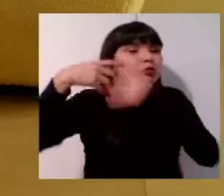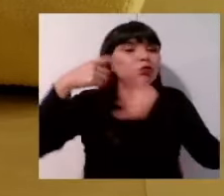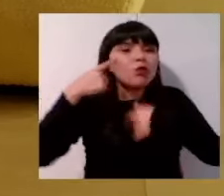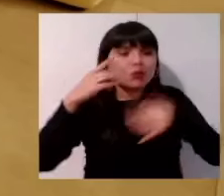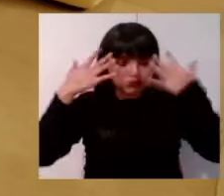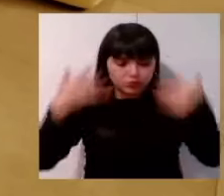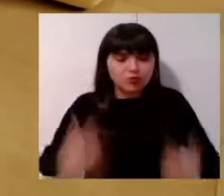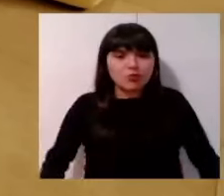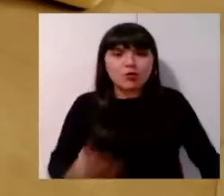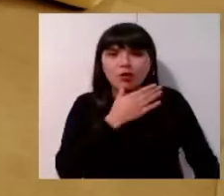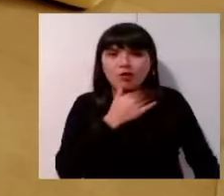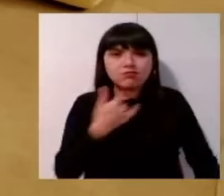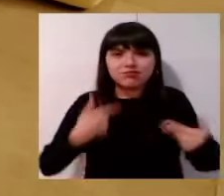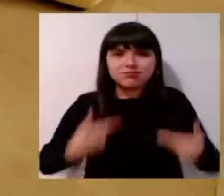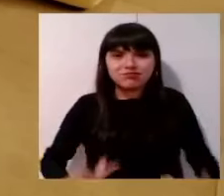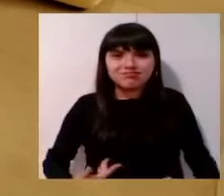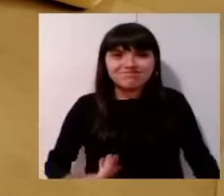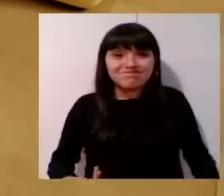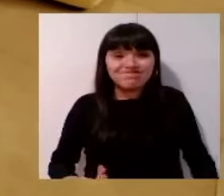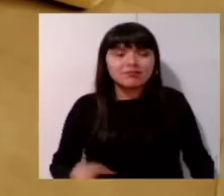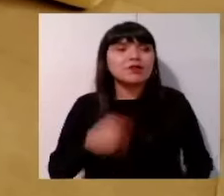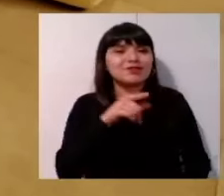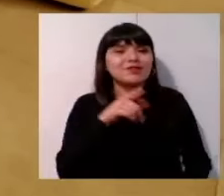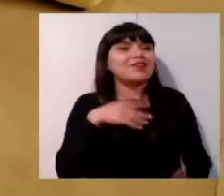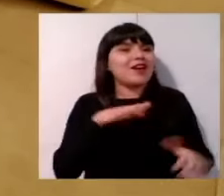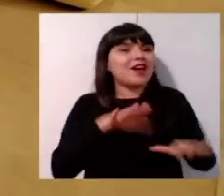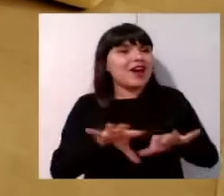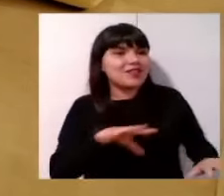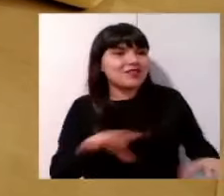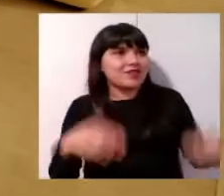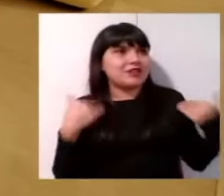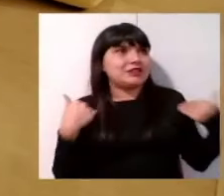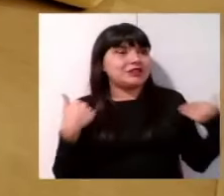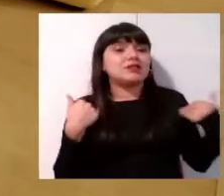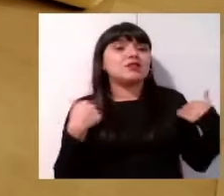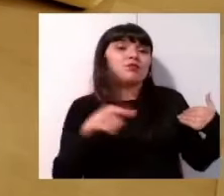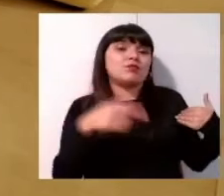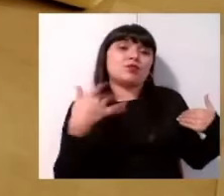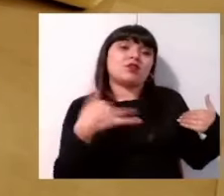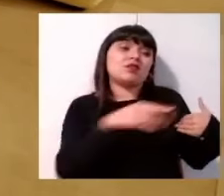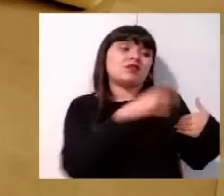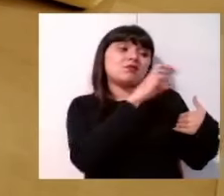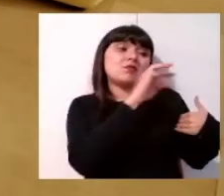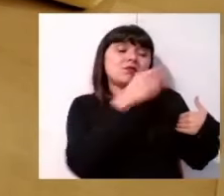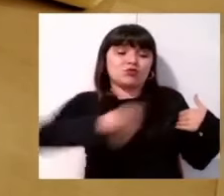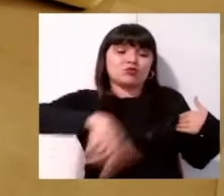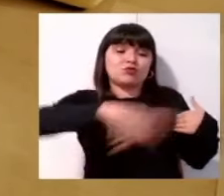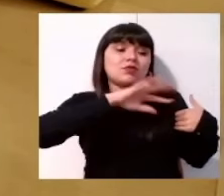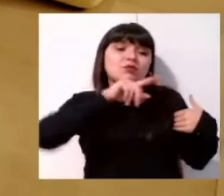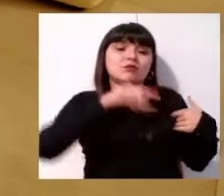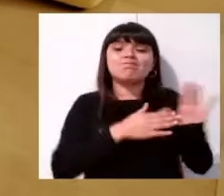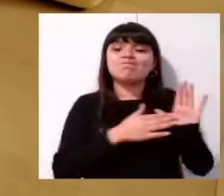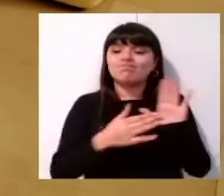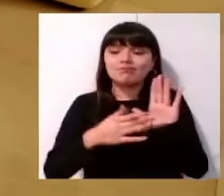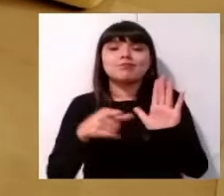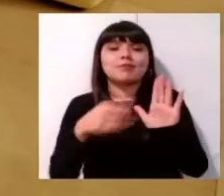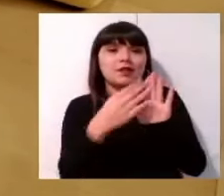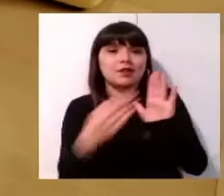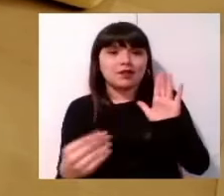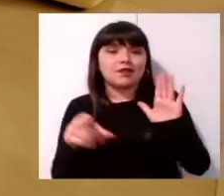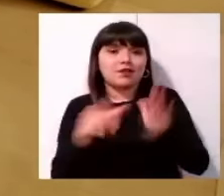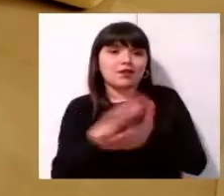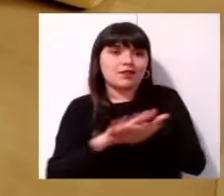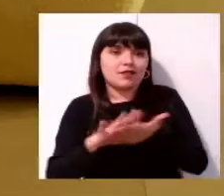luz azul. Entonces hacer actividades, y para eso uno tiene que darles el ejemplo, y si uno está en la casa a la hora que están ellos, hacer actividades con ellos.